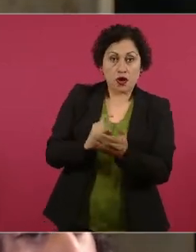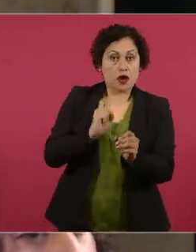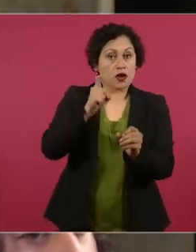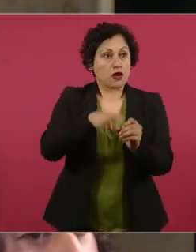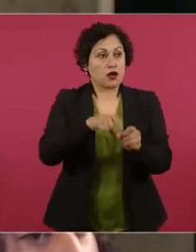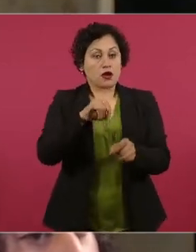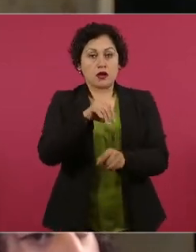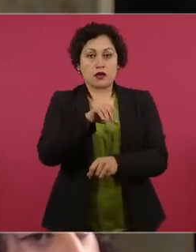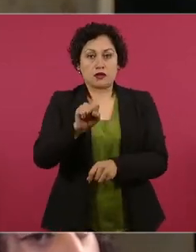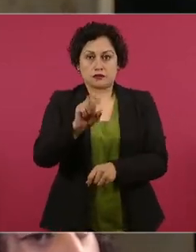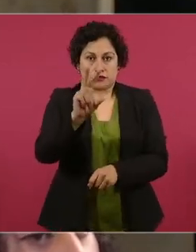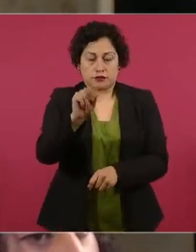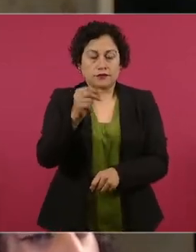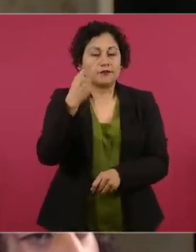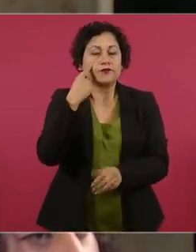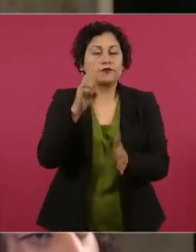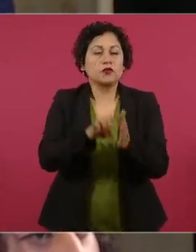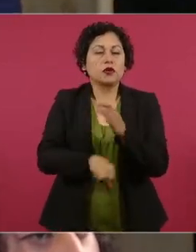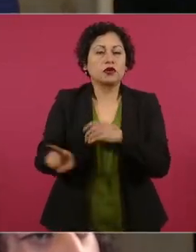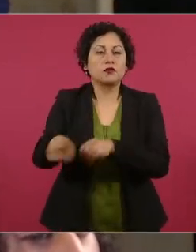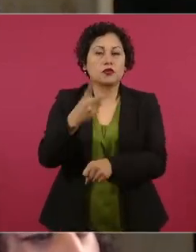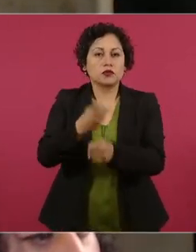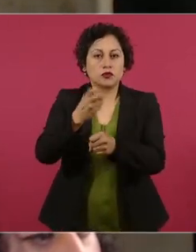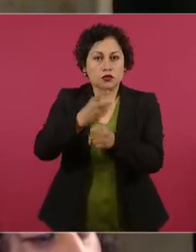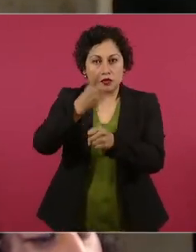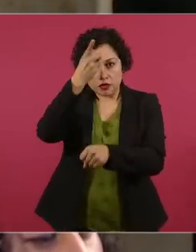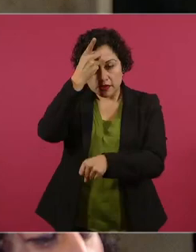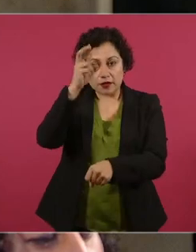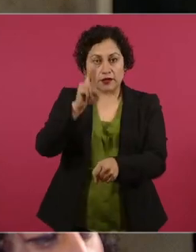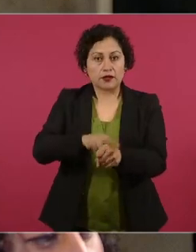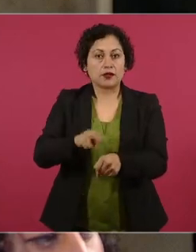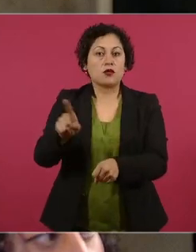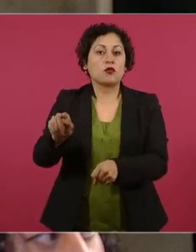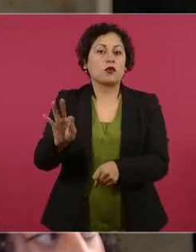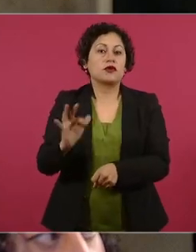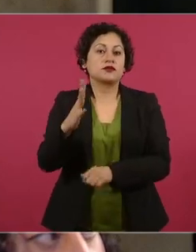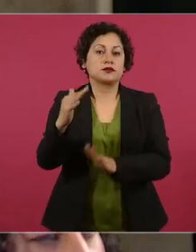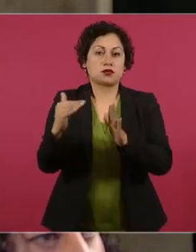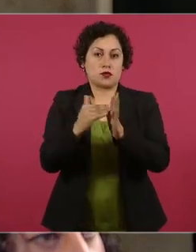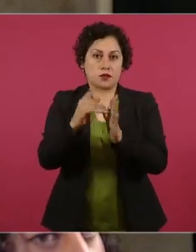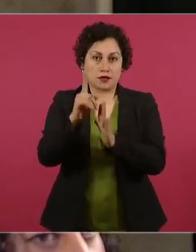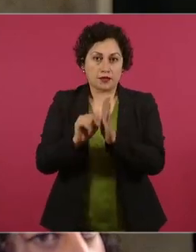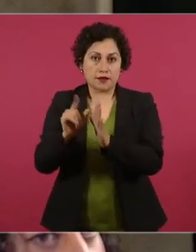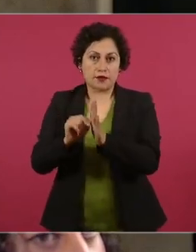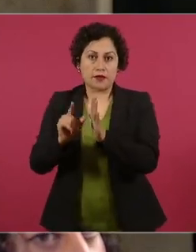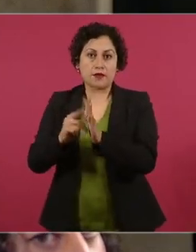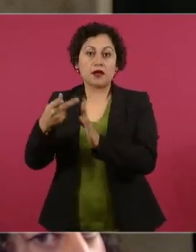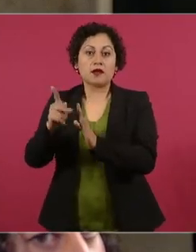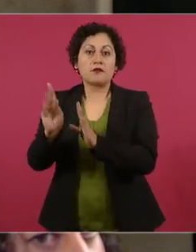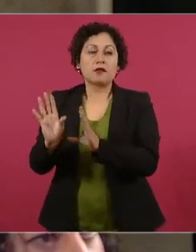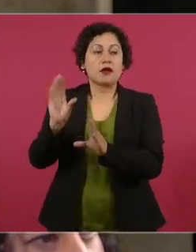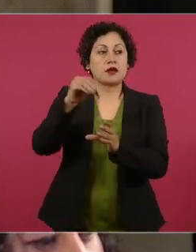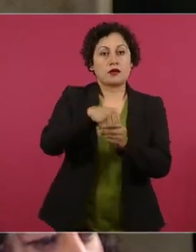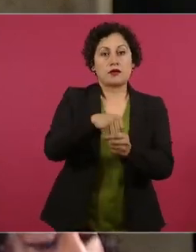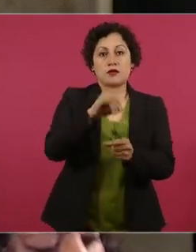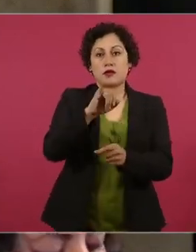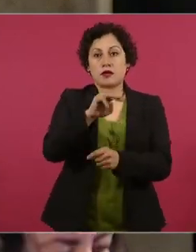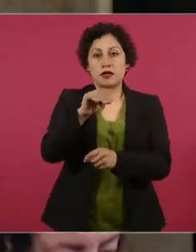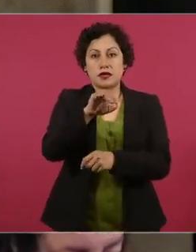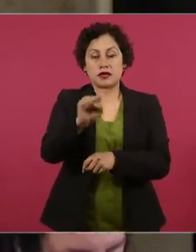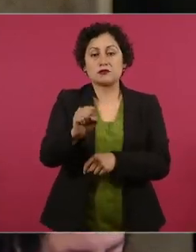subdirector a lo mejor gana 45 mil pesos mensuales, pero cotiza al ISSSTE nada más 9 mil pesos. De eso nada más